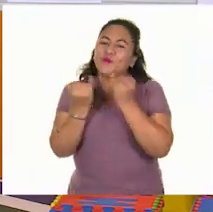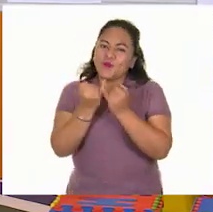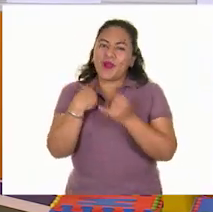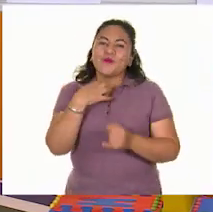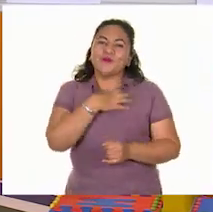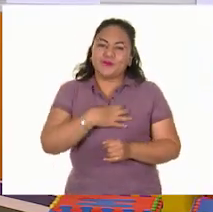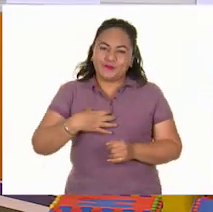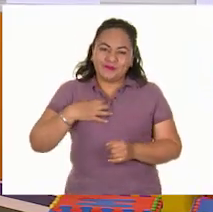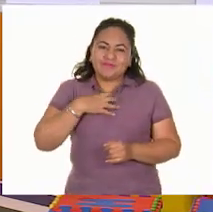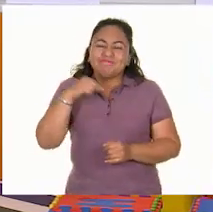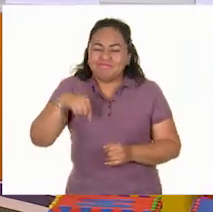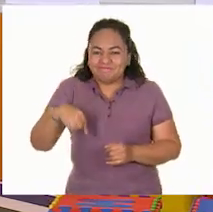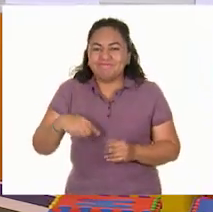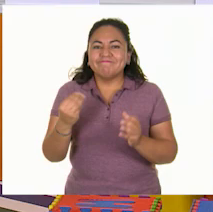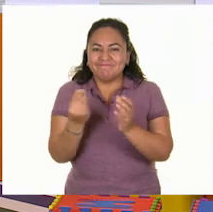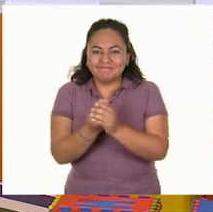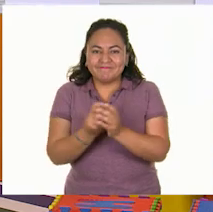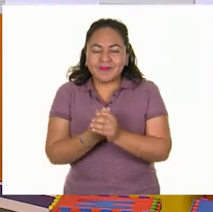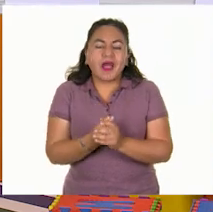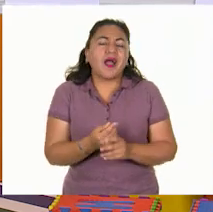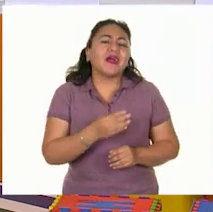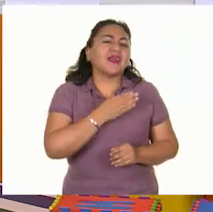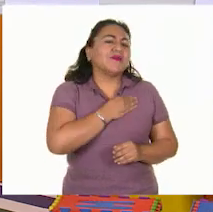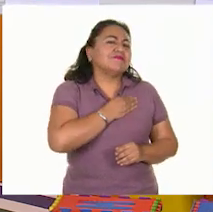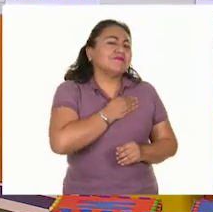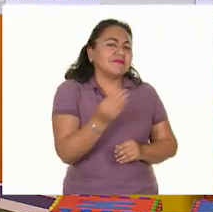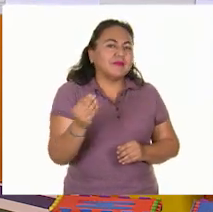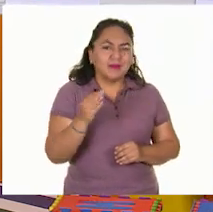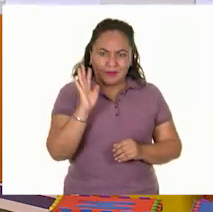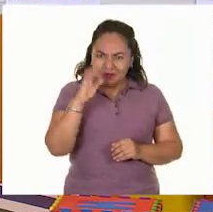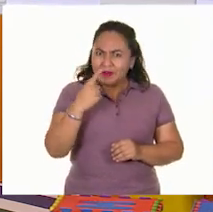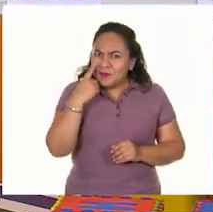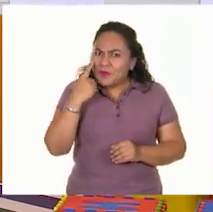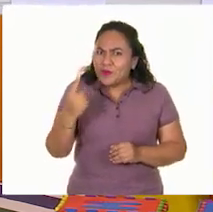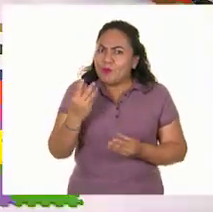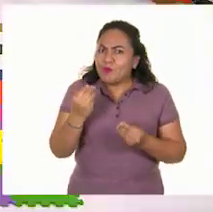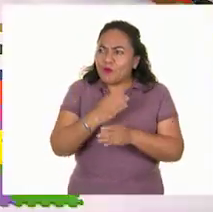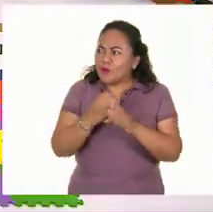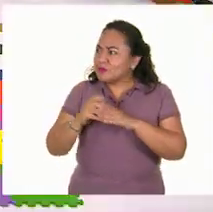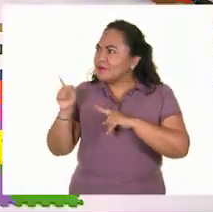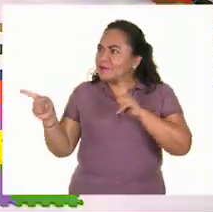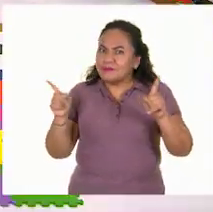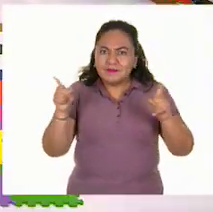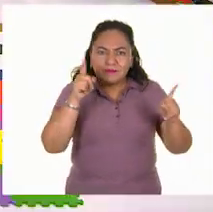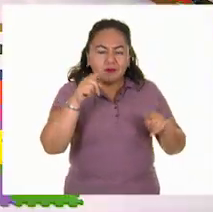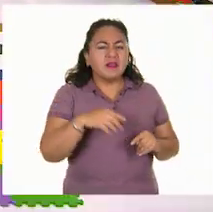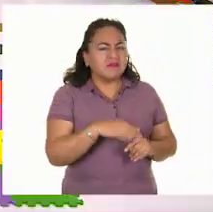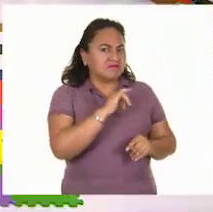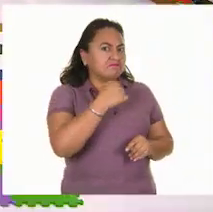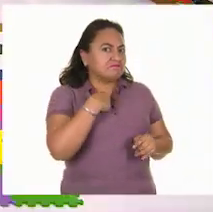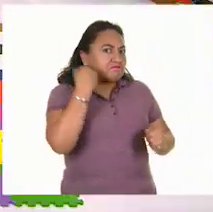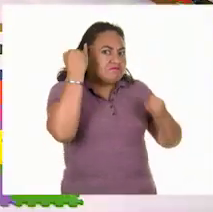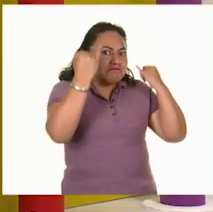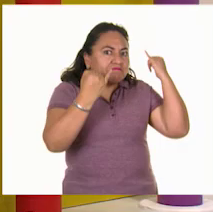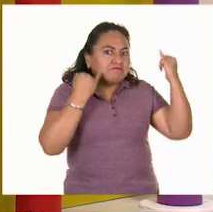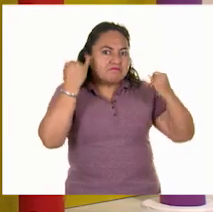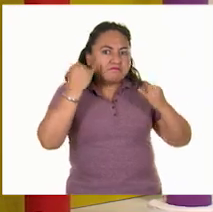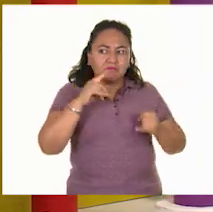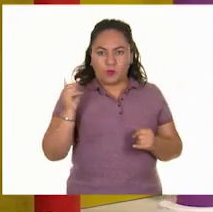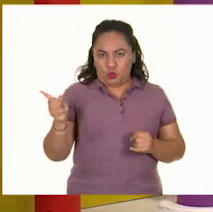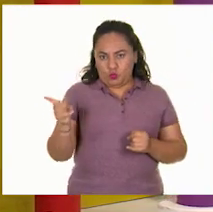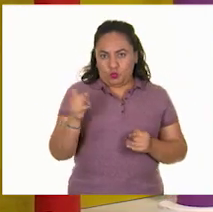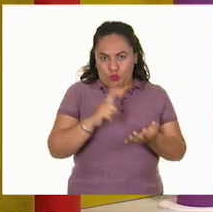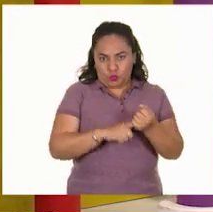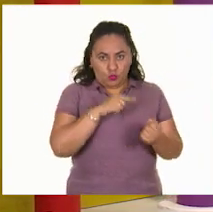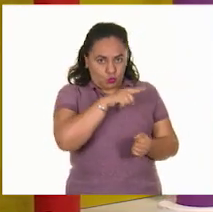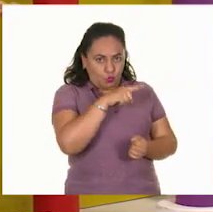contenta de estar en esta clase. ¡Ay, qué bueno! ¿Ya viste cuántas cosas tenemos aquí ahora? Yo supongo que todo esto lo preparaste